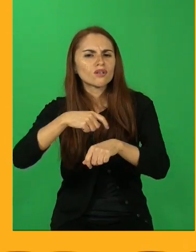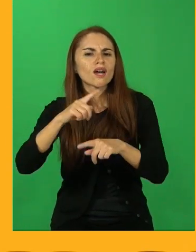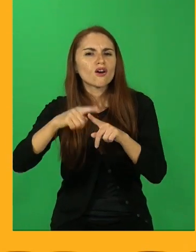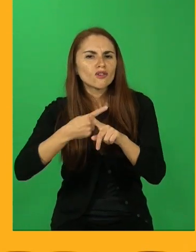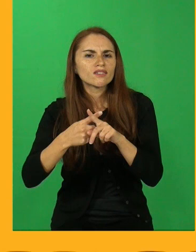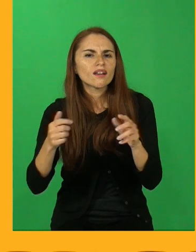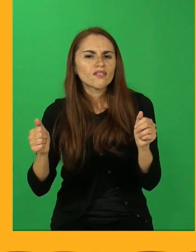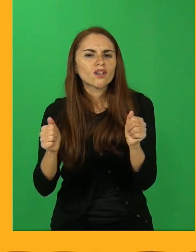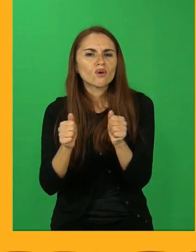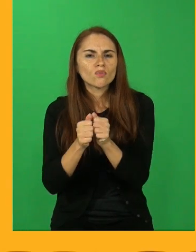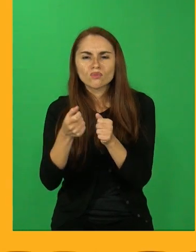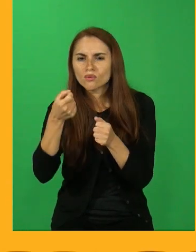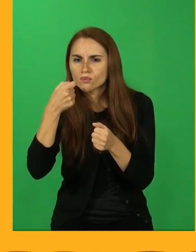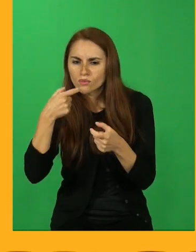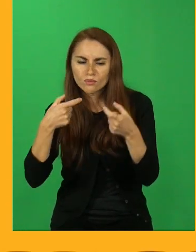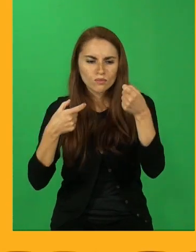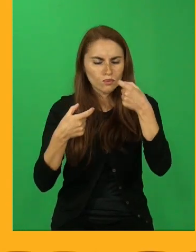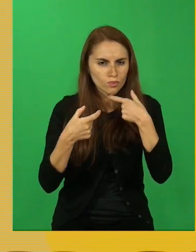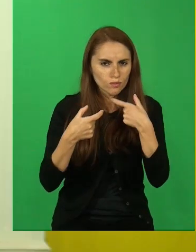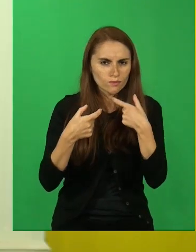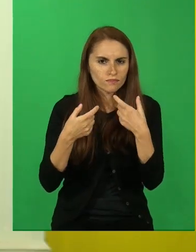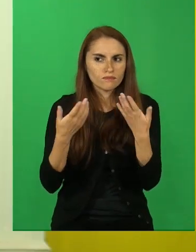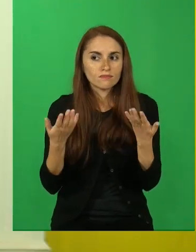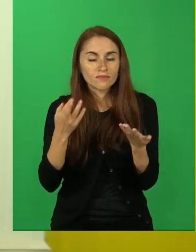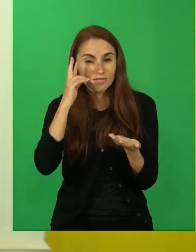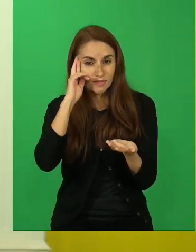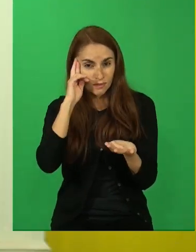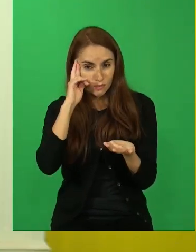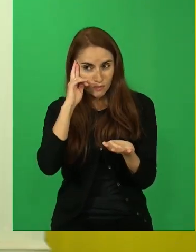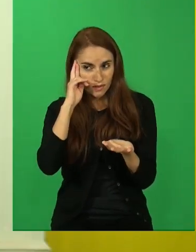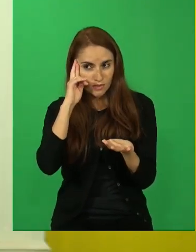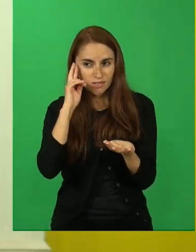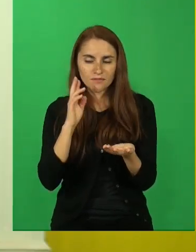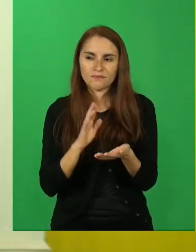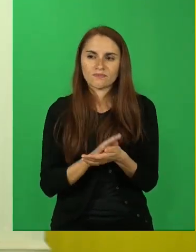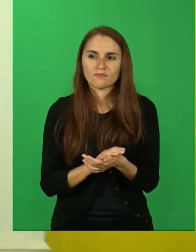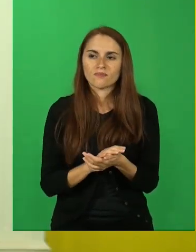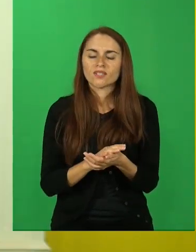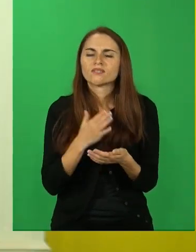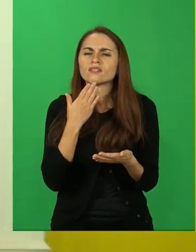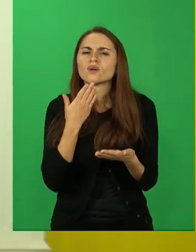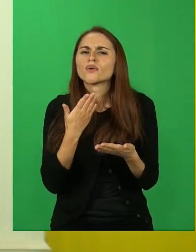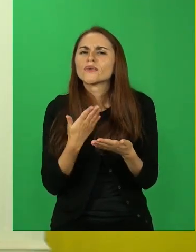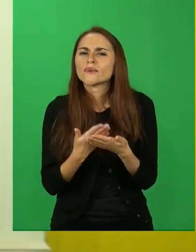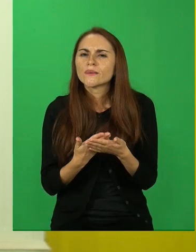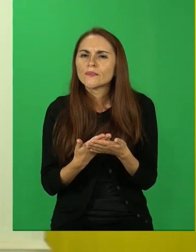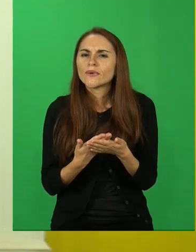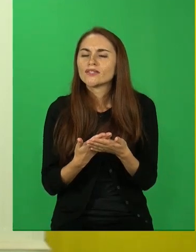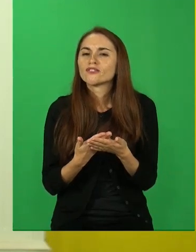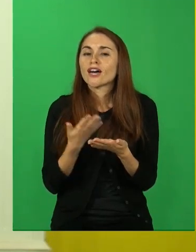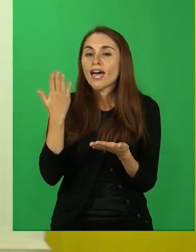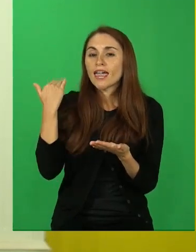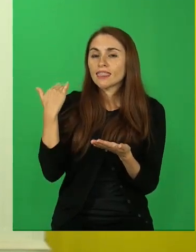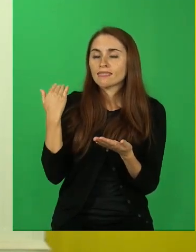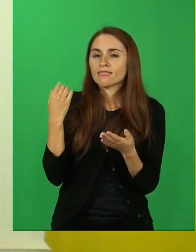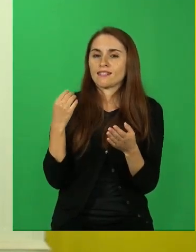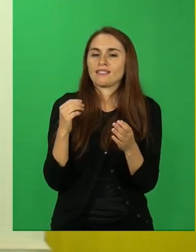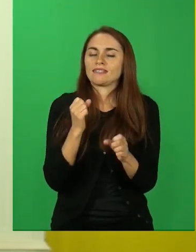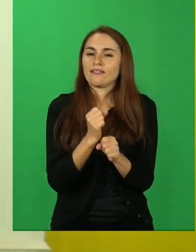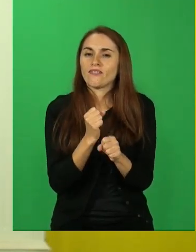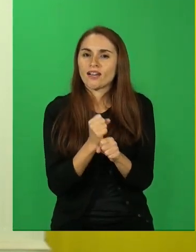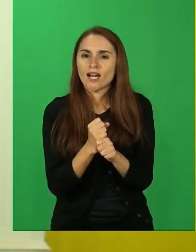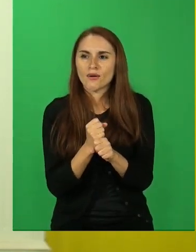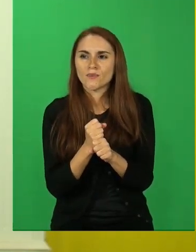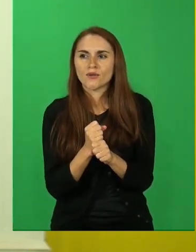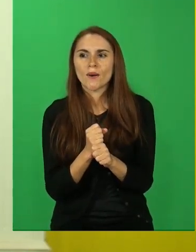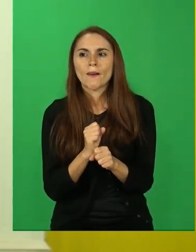nuevamente? Recuerda, ¿estamos claros? ¿Te acuerdas lo que yo te decía cuando estuvimos trabajando, ¿no es cierto?,